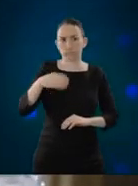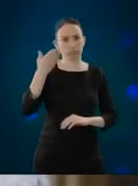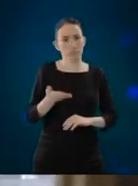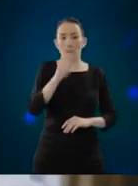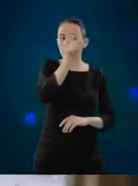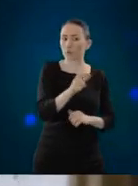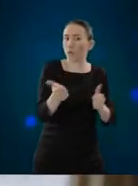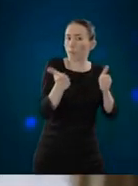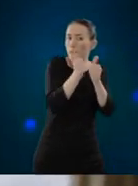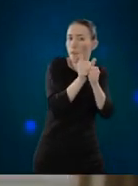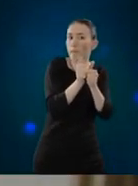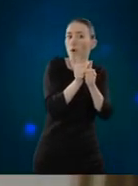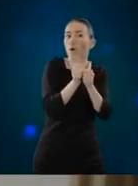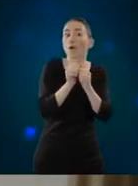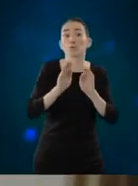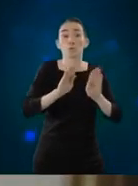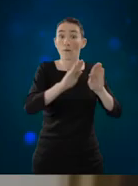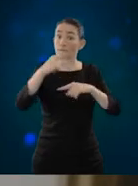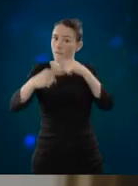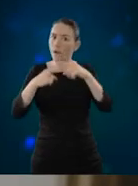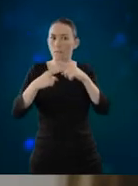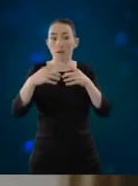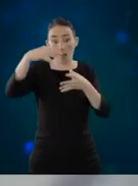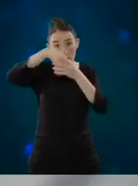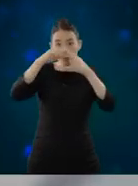dependientes como para sus familias.